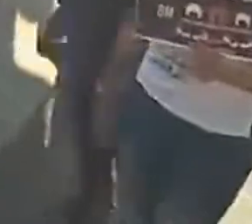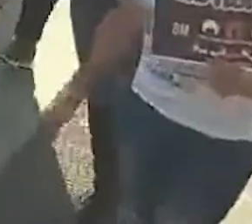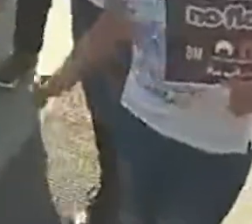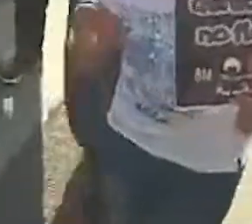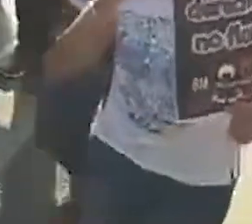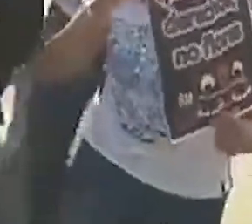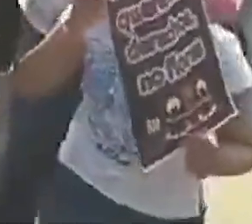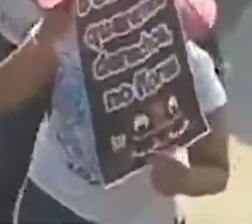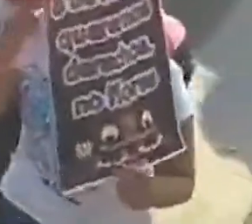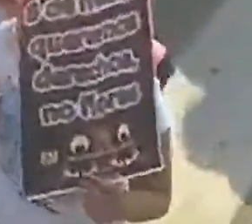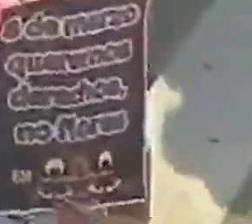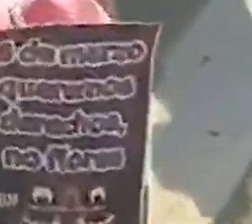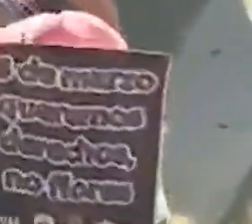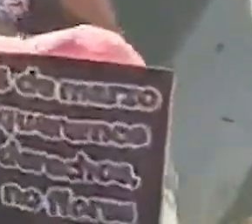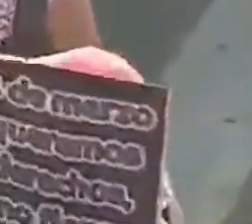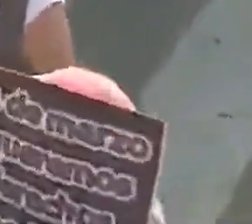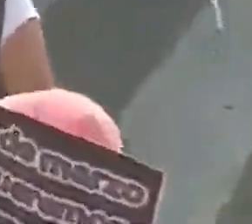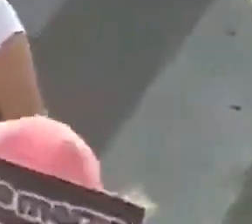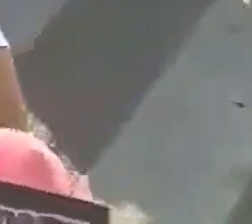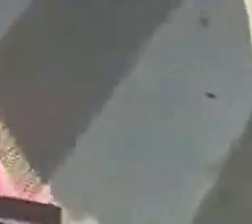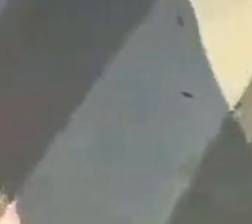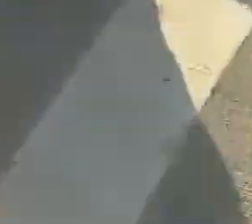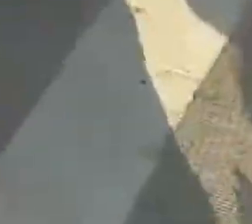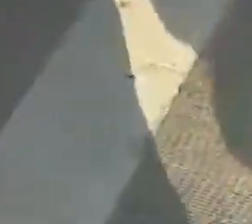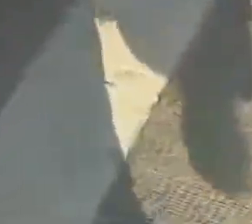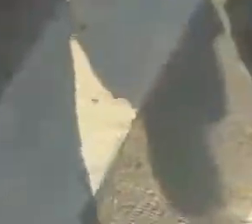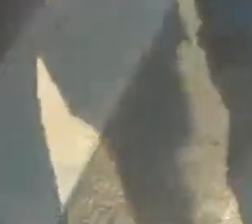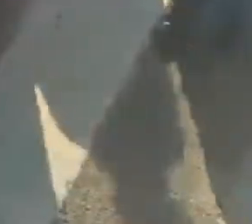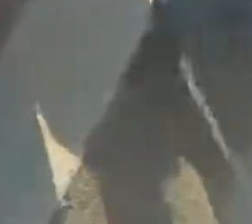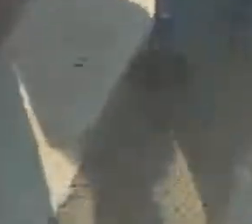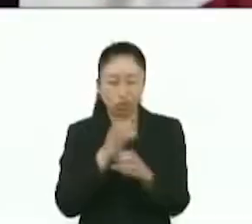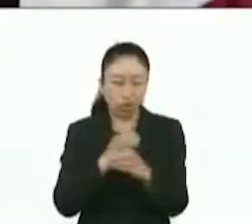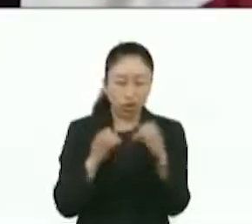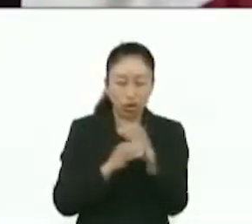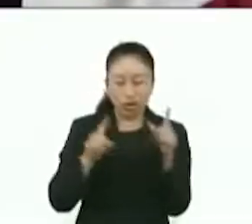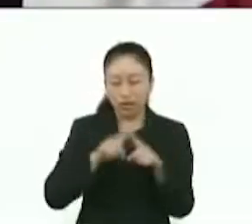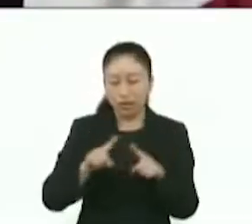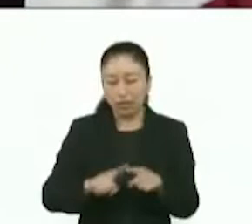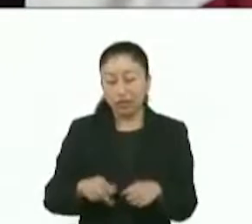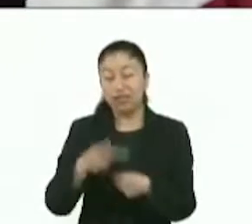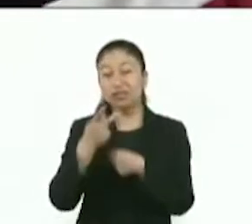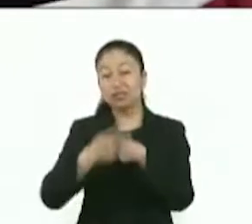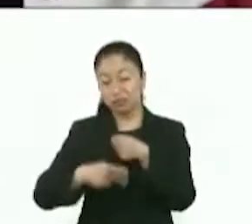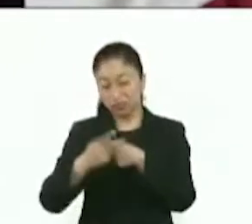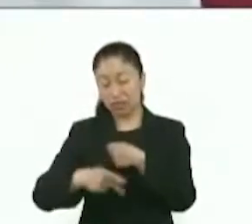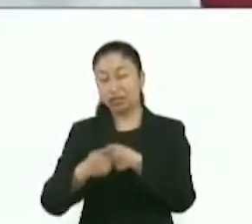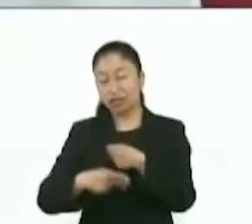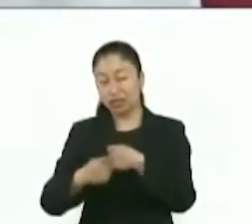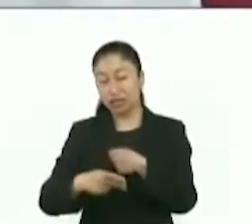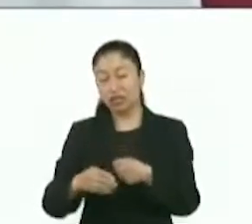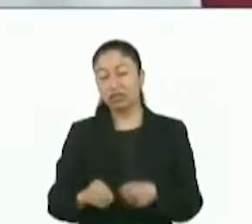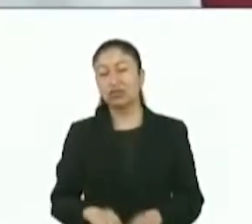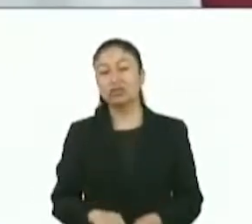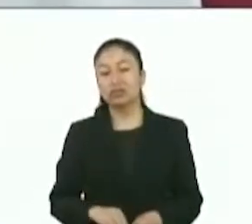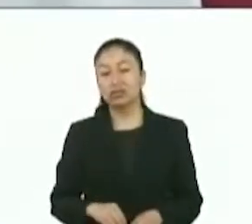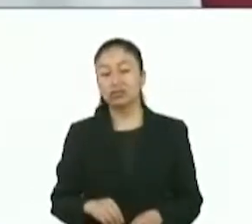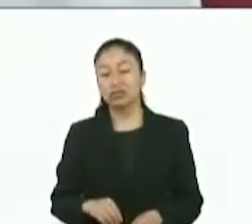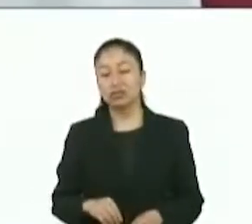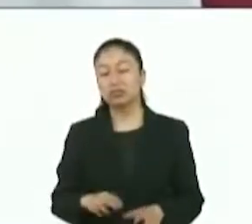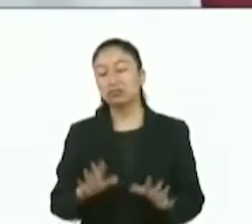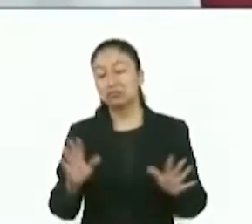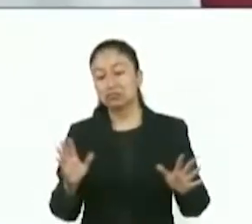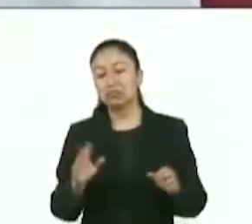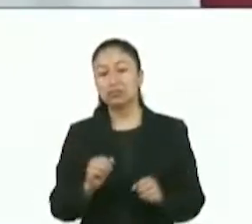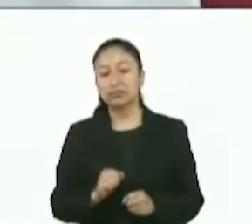bombas molotov, petardos, tubos, palos y cualquier objeto que pueda poner en peligro la integridad física de las